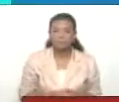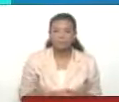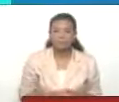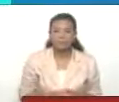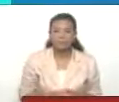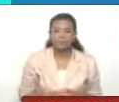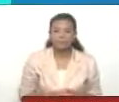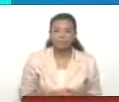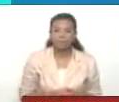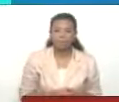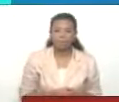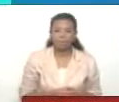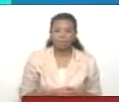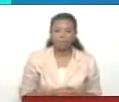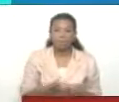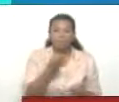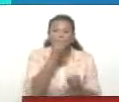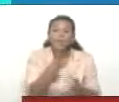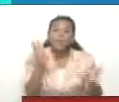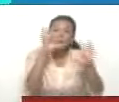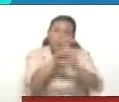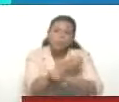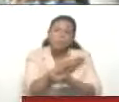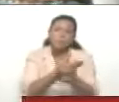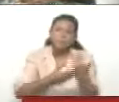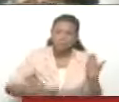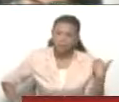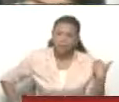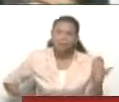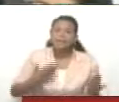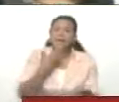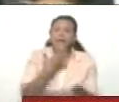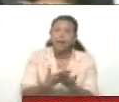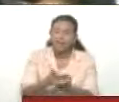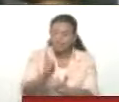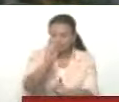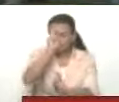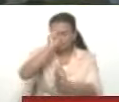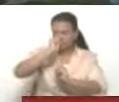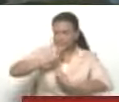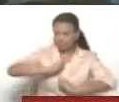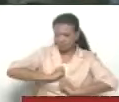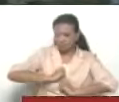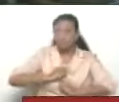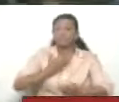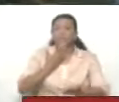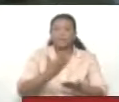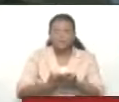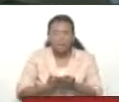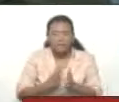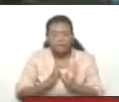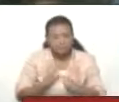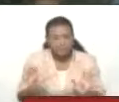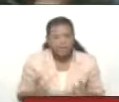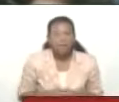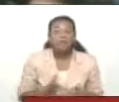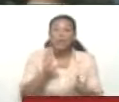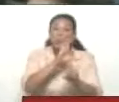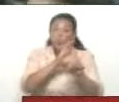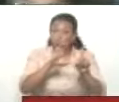Buenas noches, presidente, muchas gracias por ese honor, porque se ha hablado de la